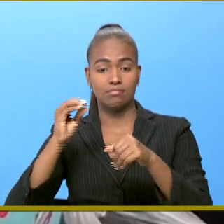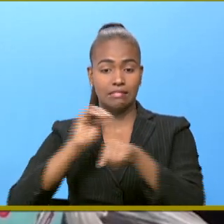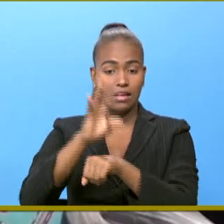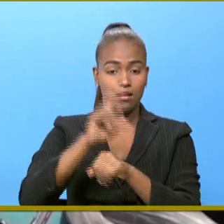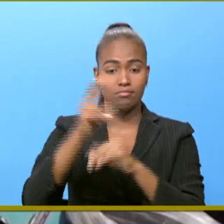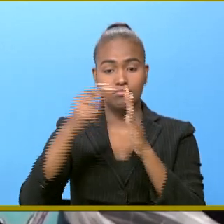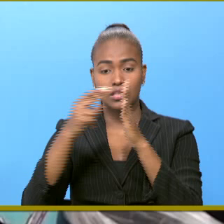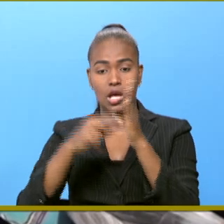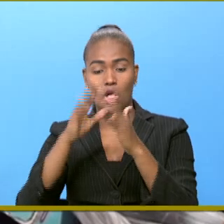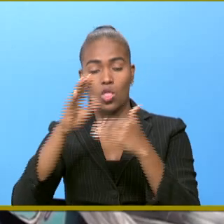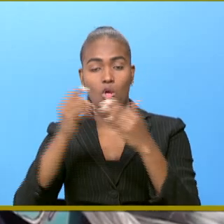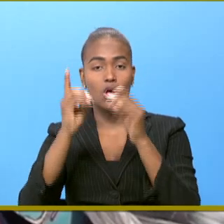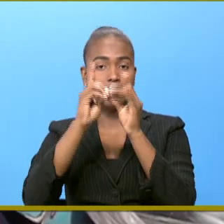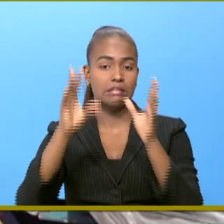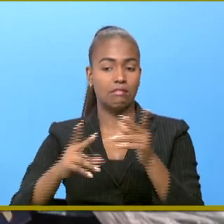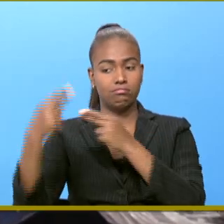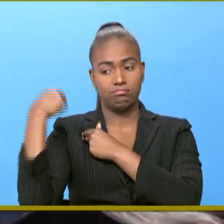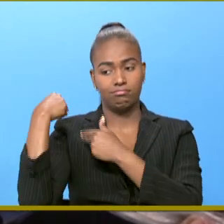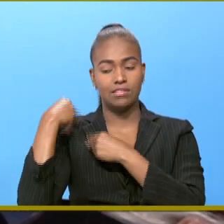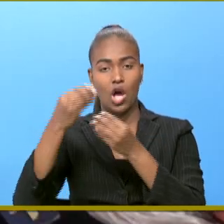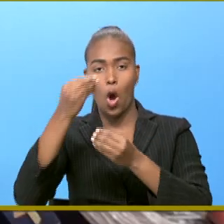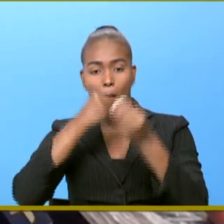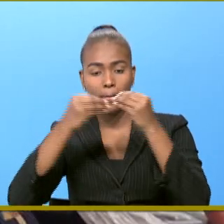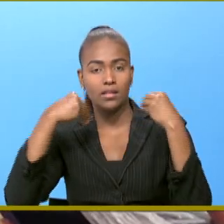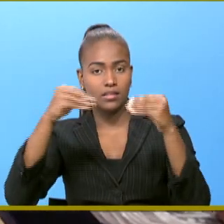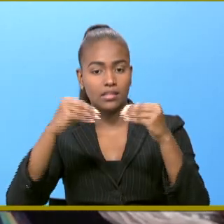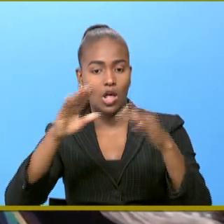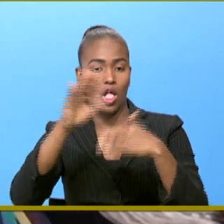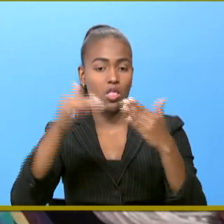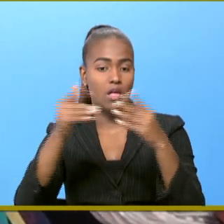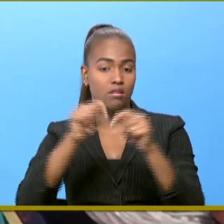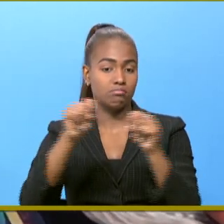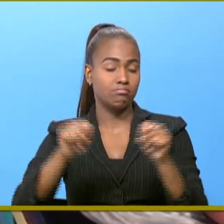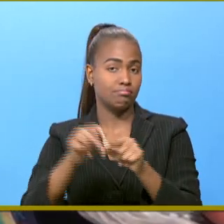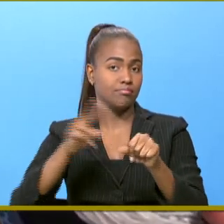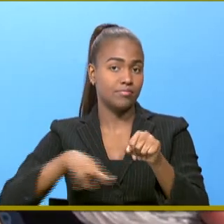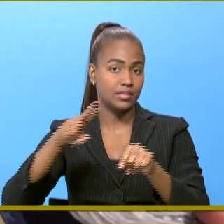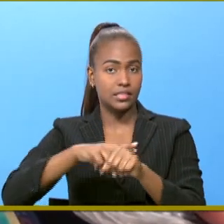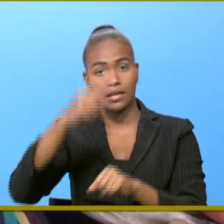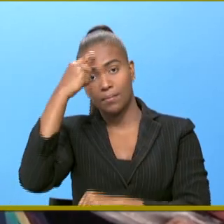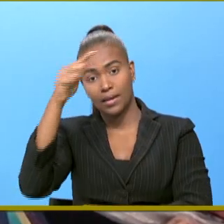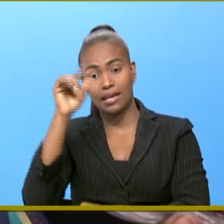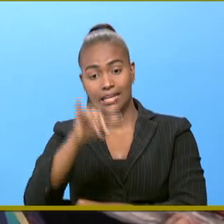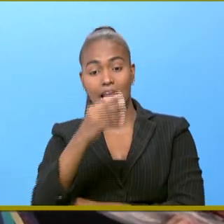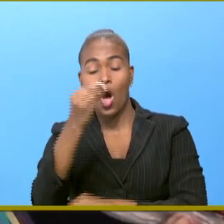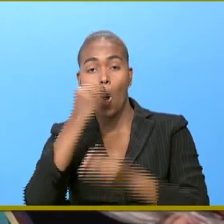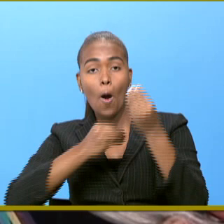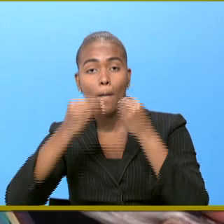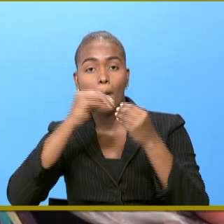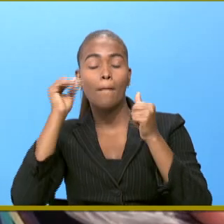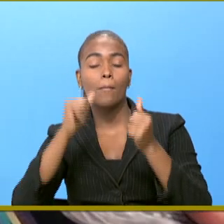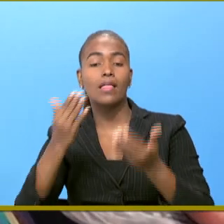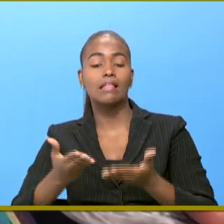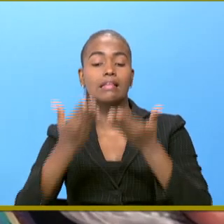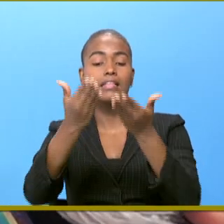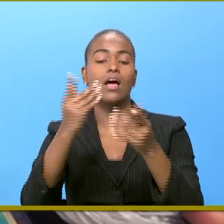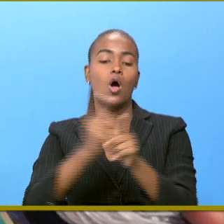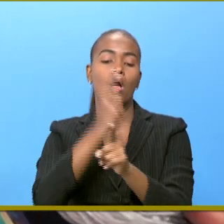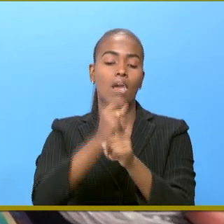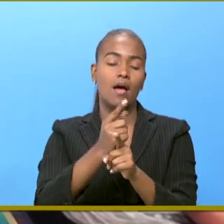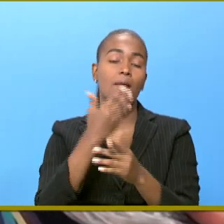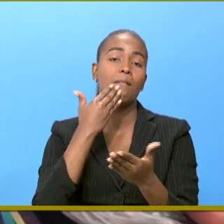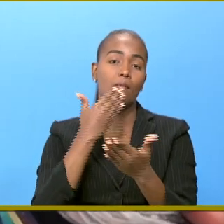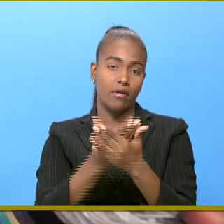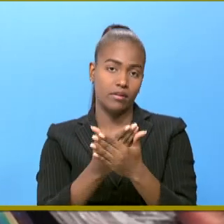directores, a todos los encargados de los comedores en todo el territorio nacional, para que la comida llegue a tiempo y en buen